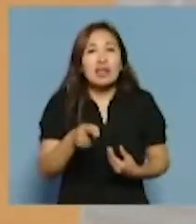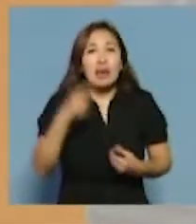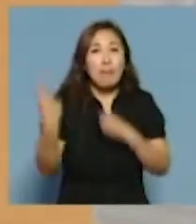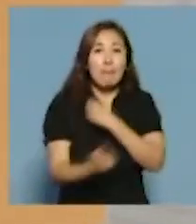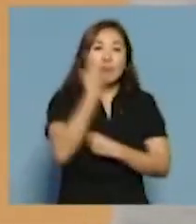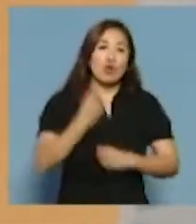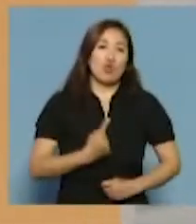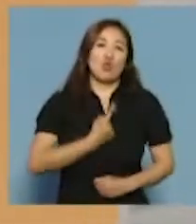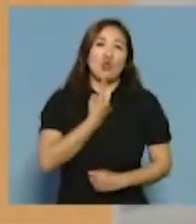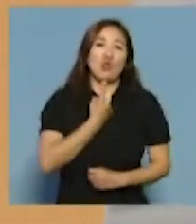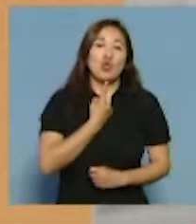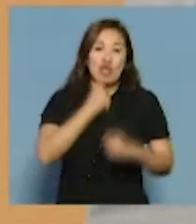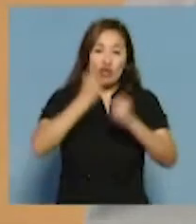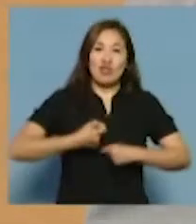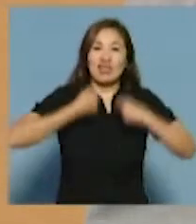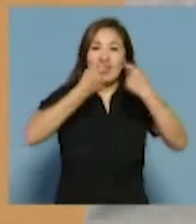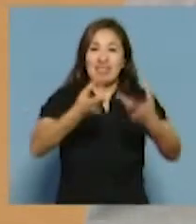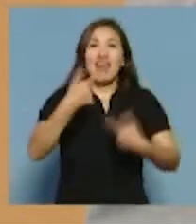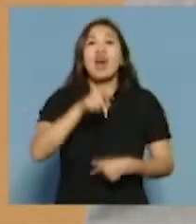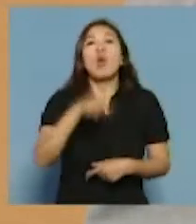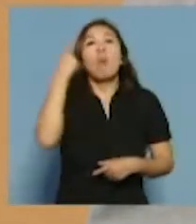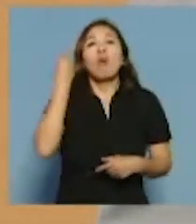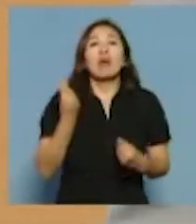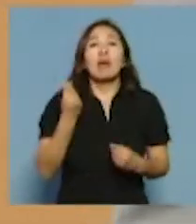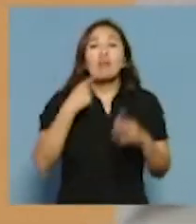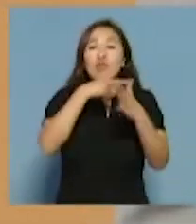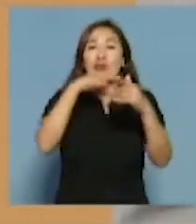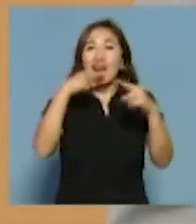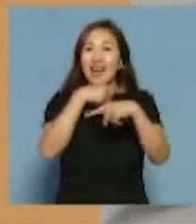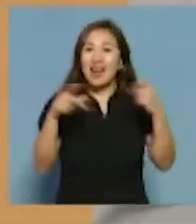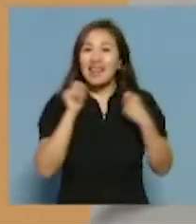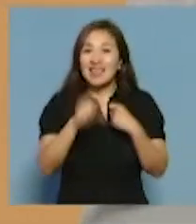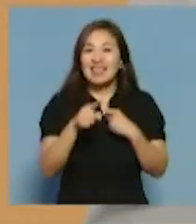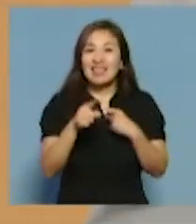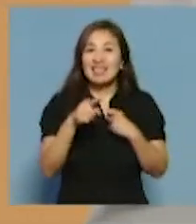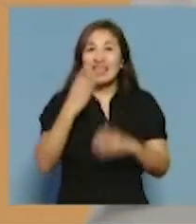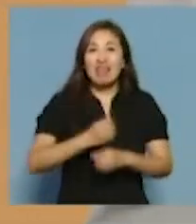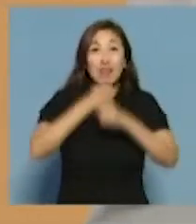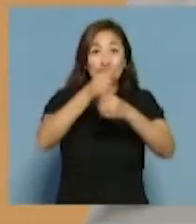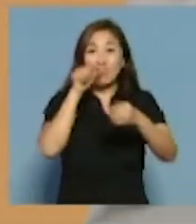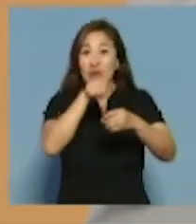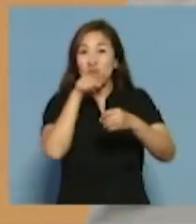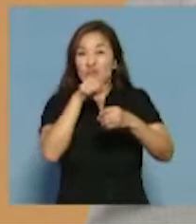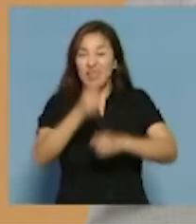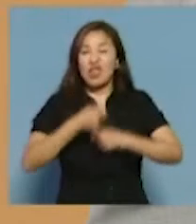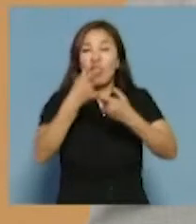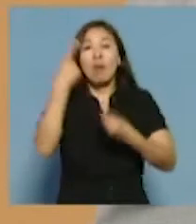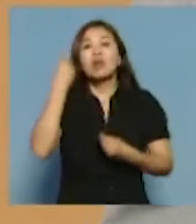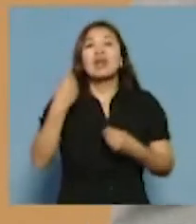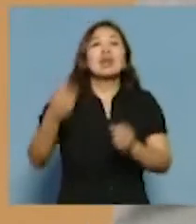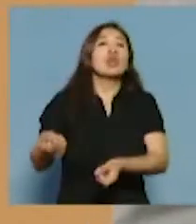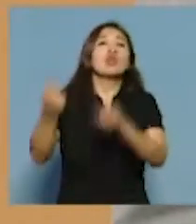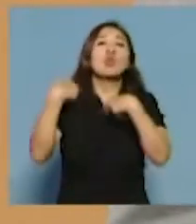primer lugar es un honor que nos hayan distinguido sobre todo por la característica del este reconocimiento nos han nombrado